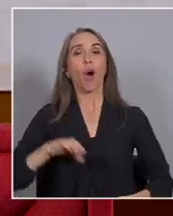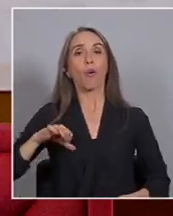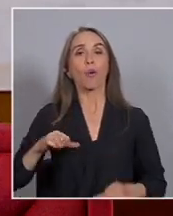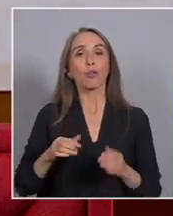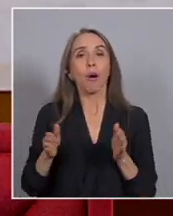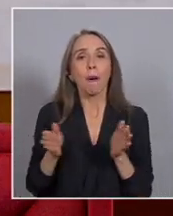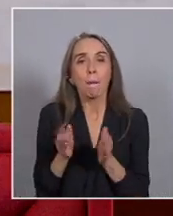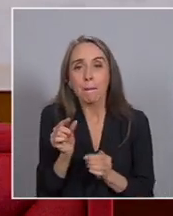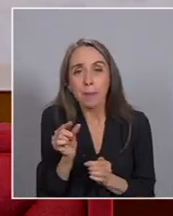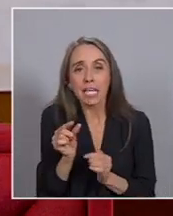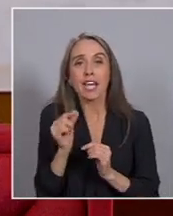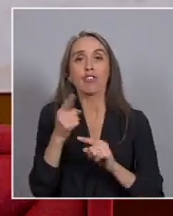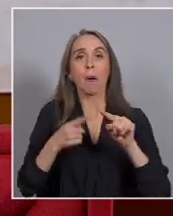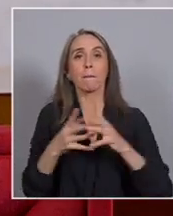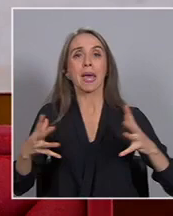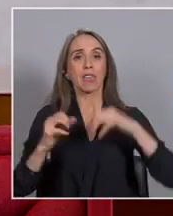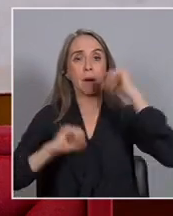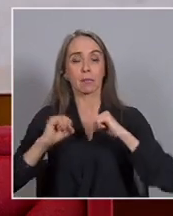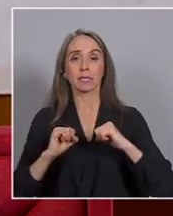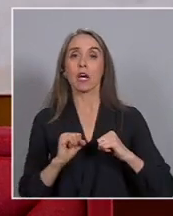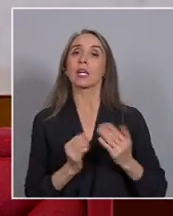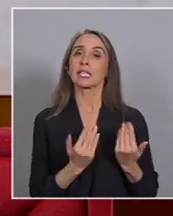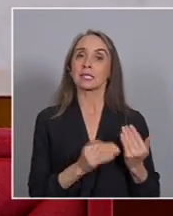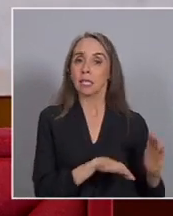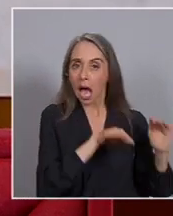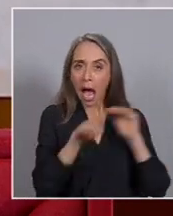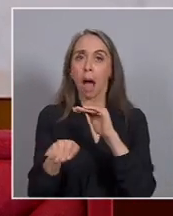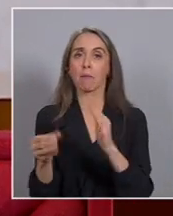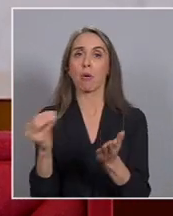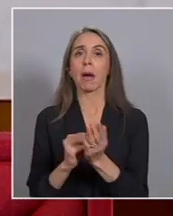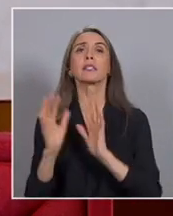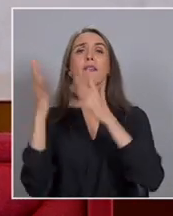medianos empresarios y tenemos que apoyarlos más.